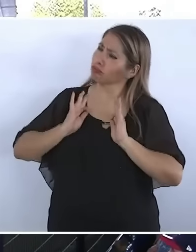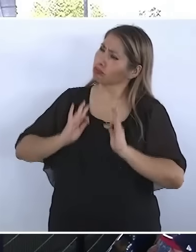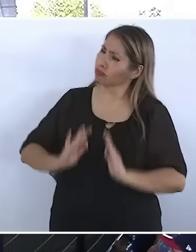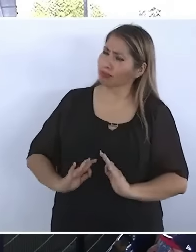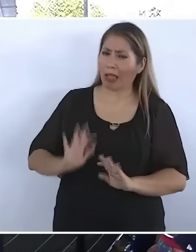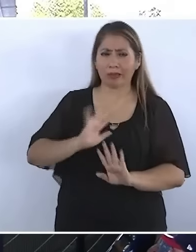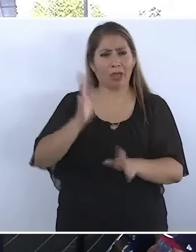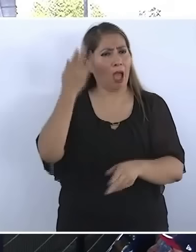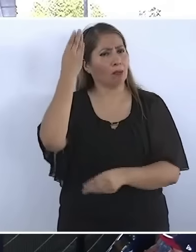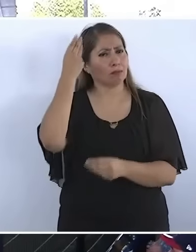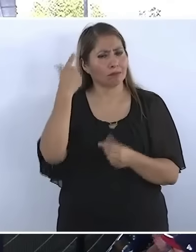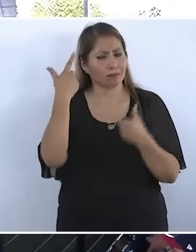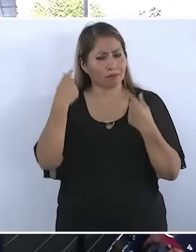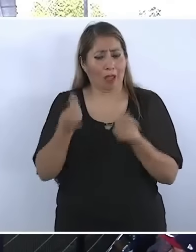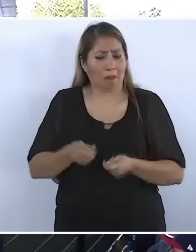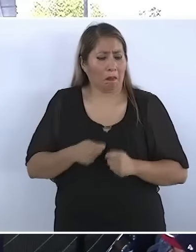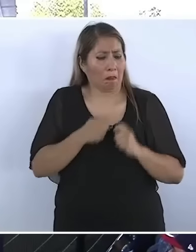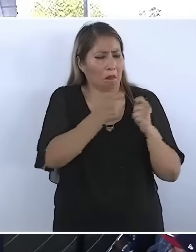satisfecho.